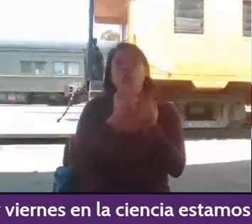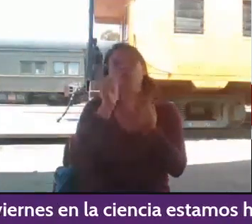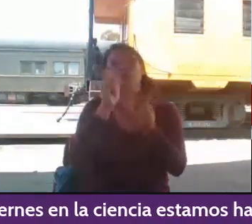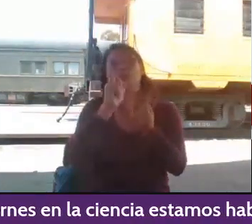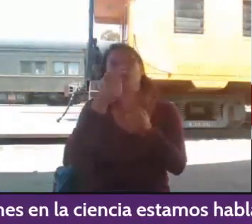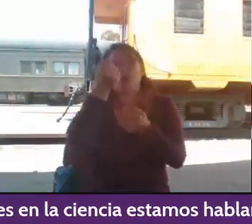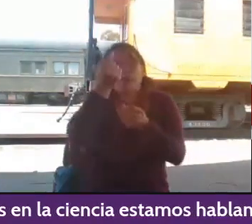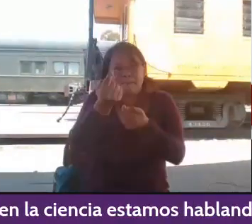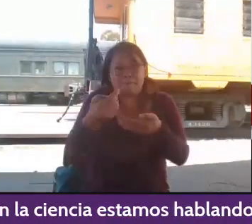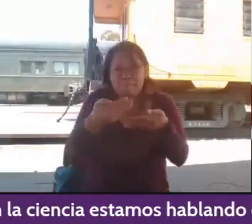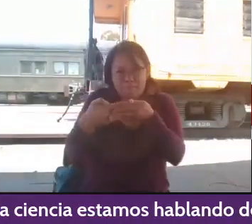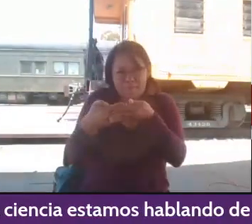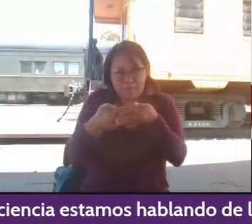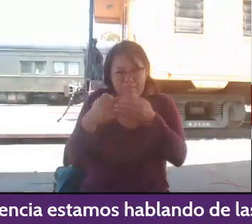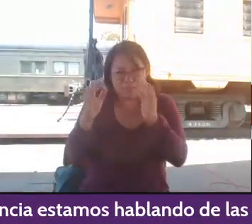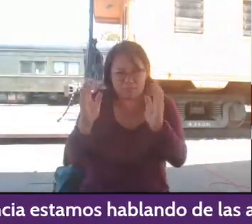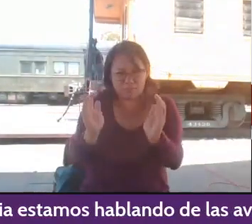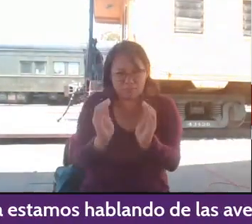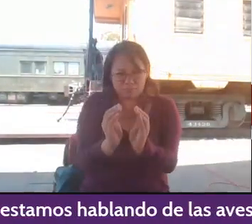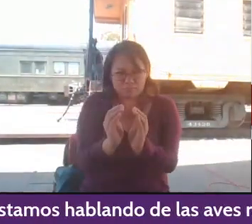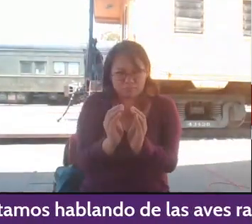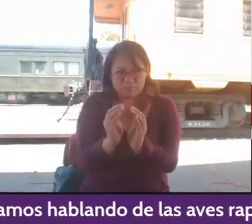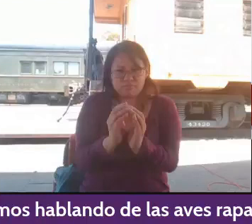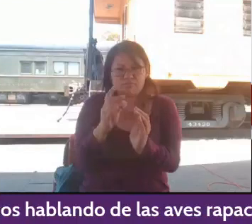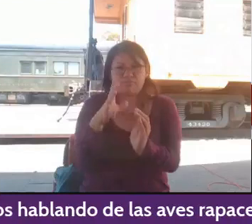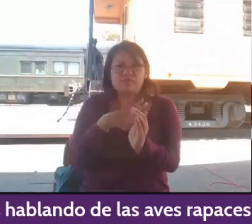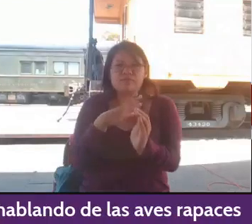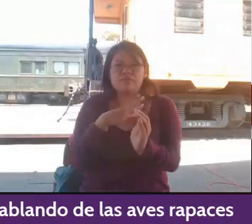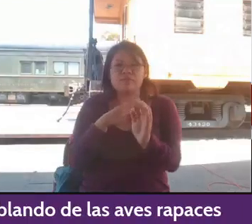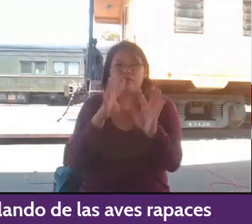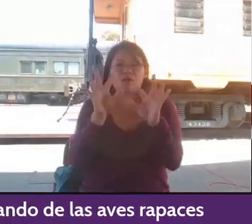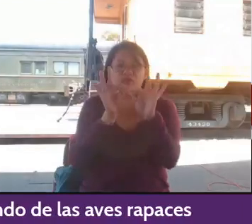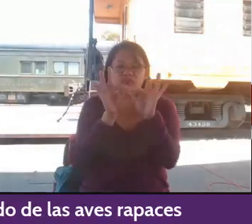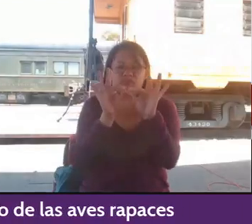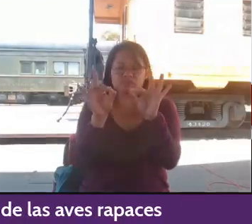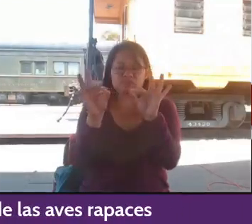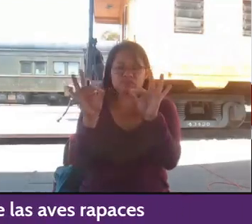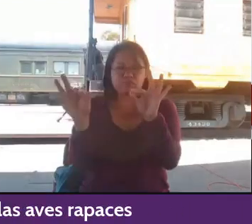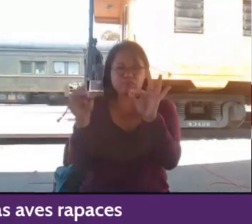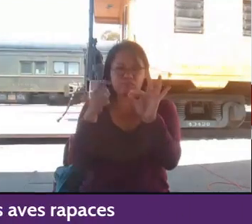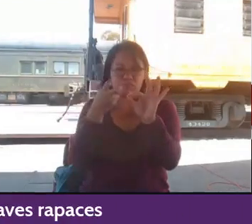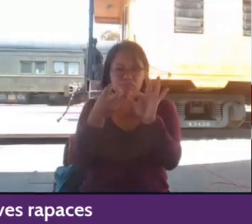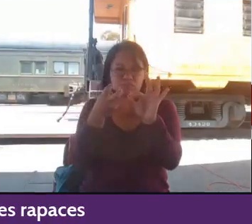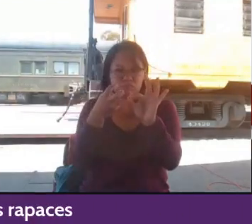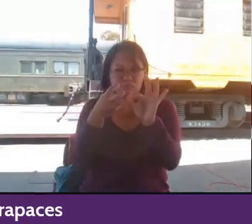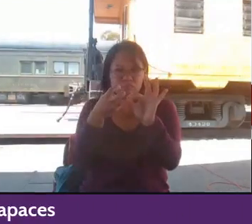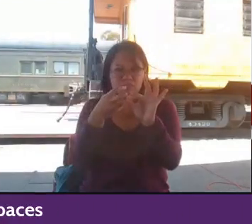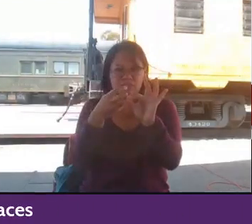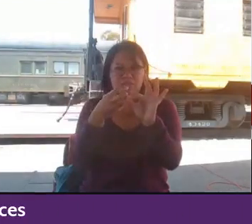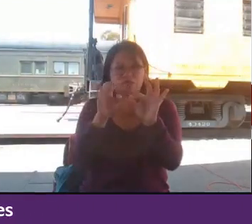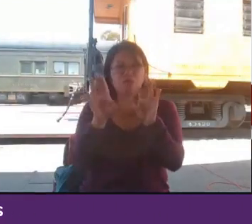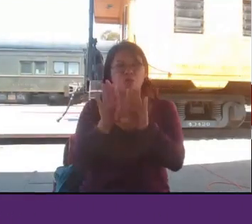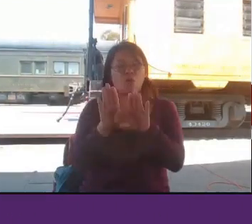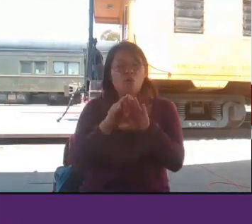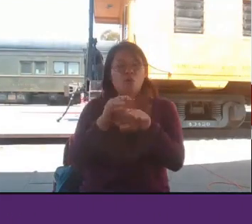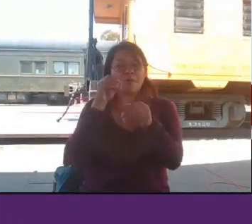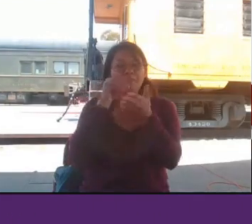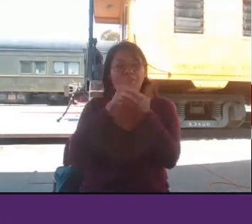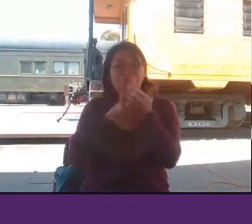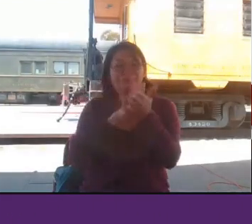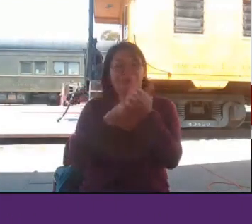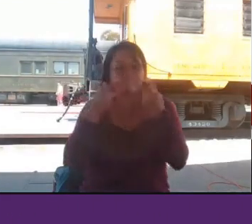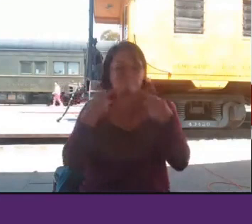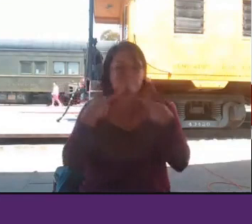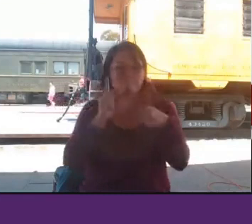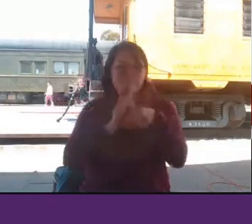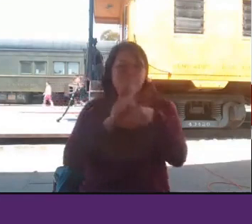plumón, una más por favor, un plumón muy delgado que va a ir pegadito a la piel para darles la temperatura.